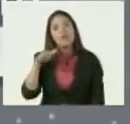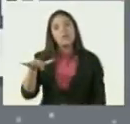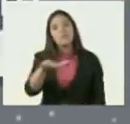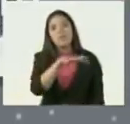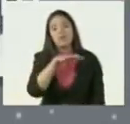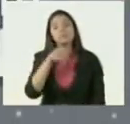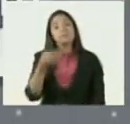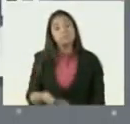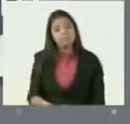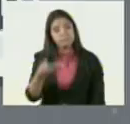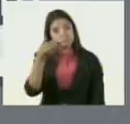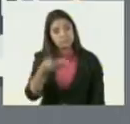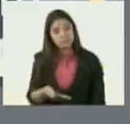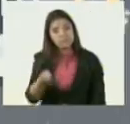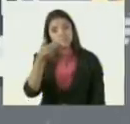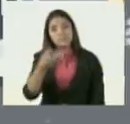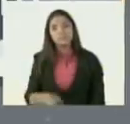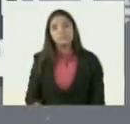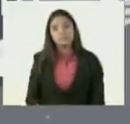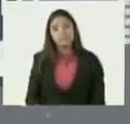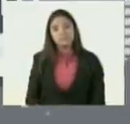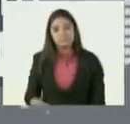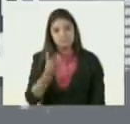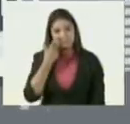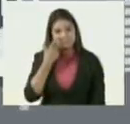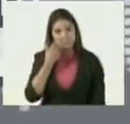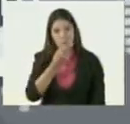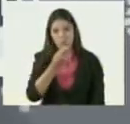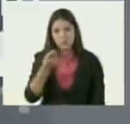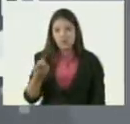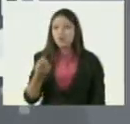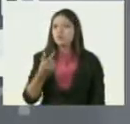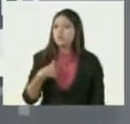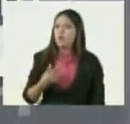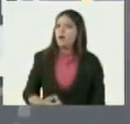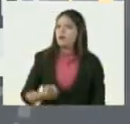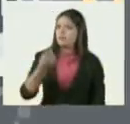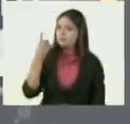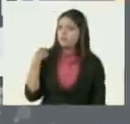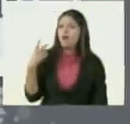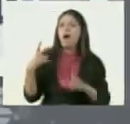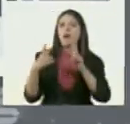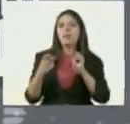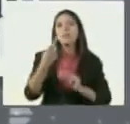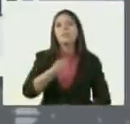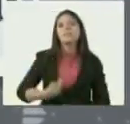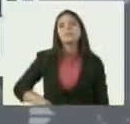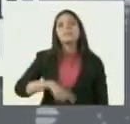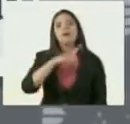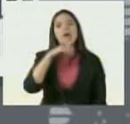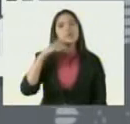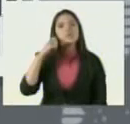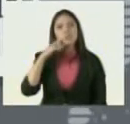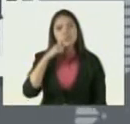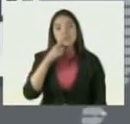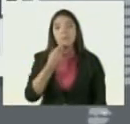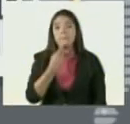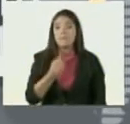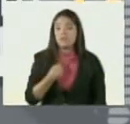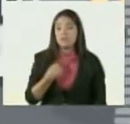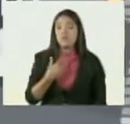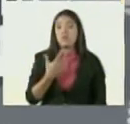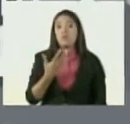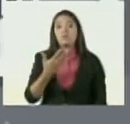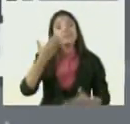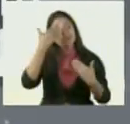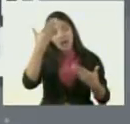muy importante. Fíjense ustedes, yo ayer estuve hablando con el presidente Putin de Rusia. Me dijo que le transmitiera